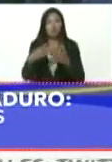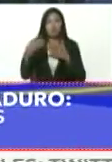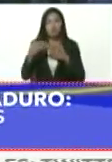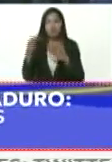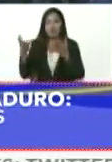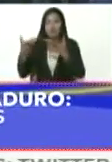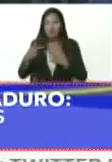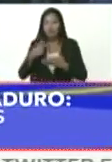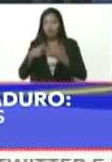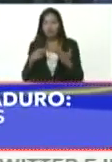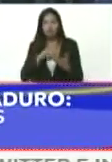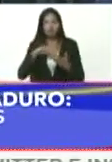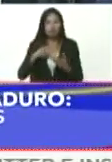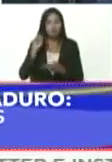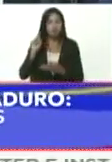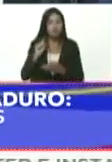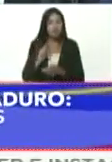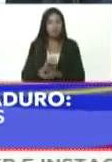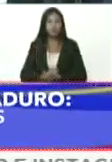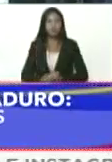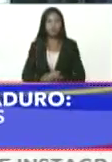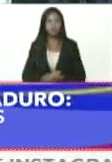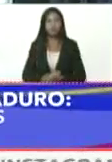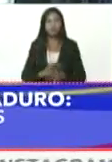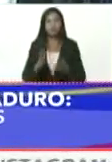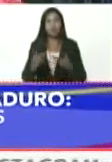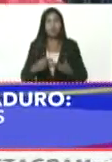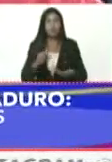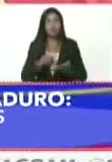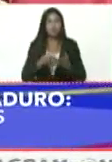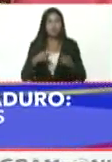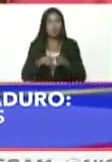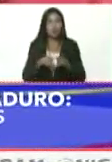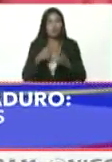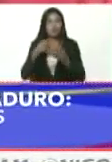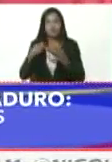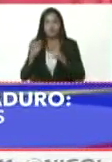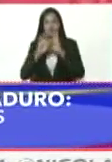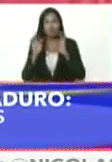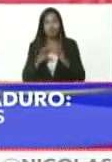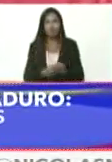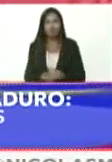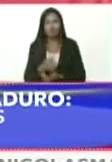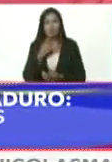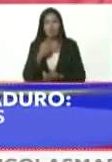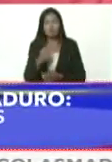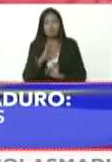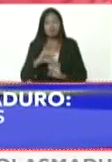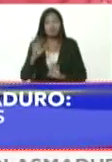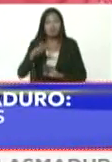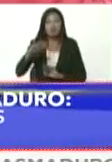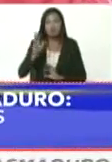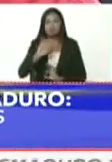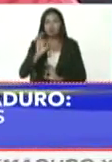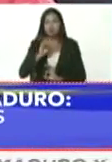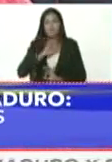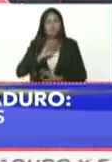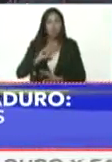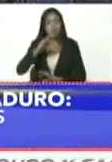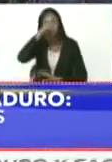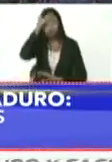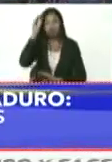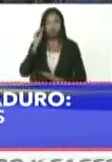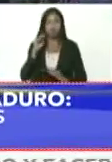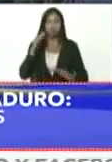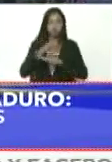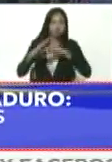equipos, para traer material, para traer insumos del exterior. No voy a decir de dónde, pues si no Trump se vuelve loco y sale